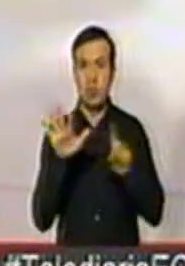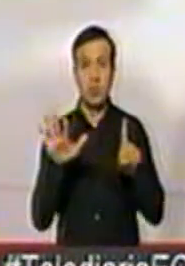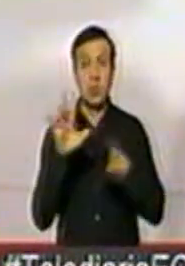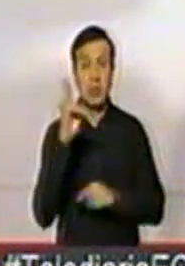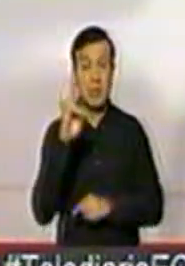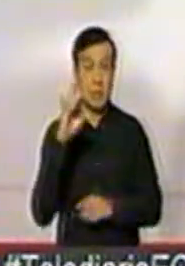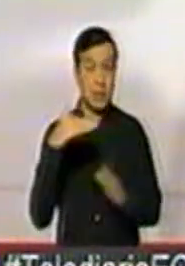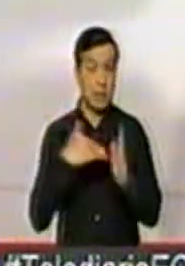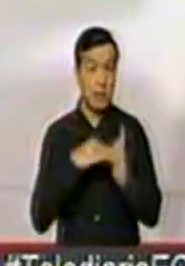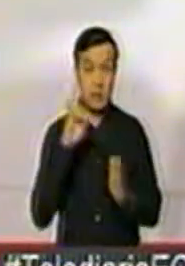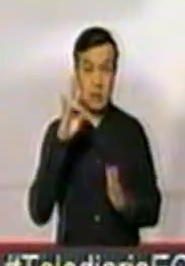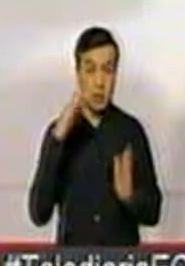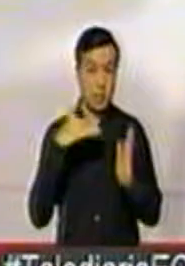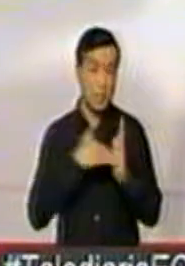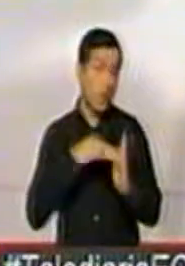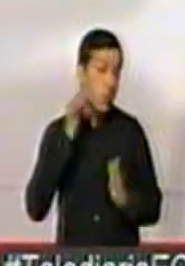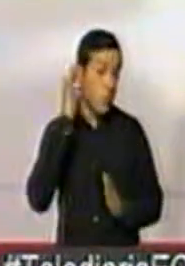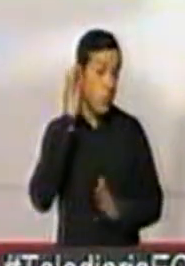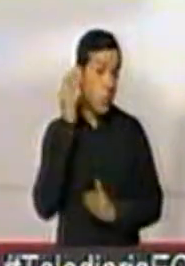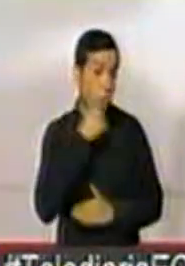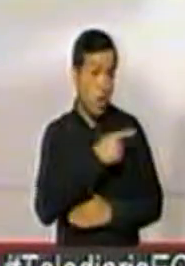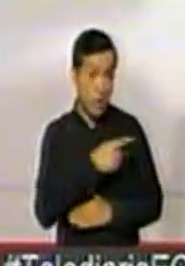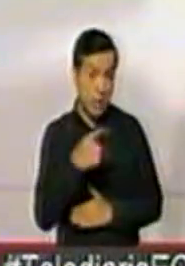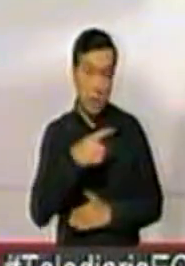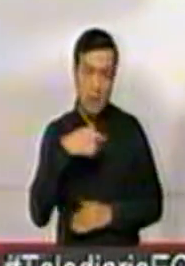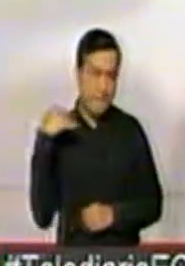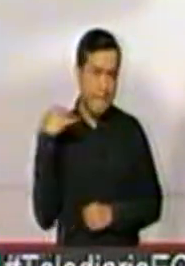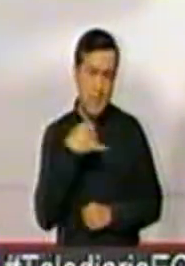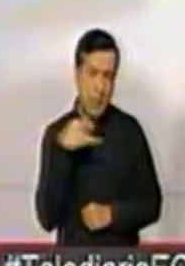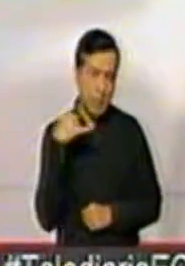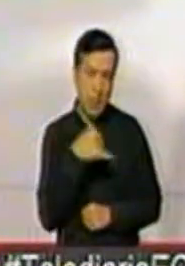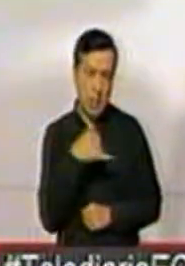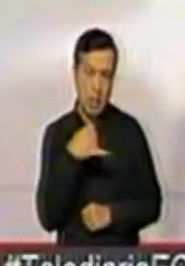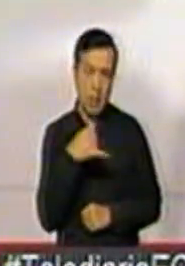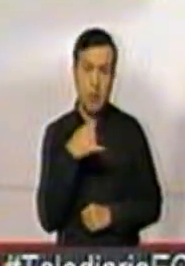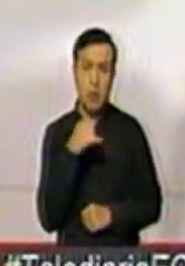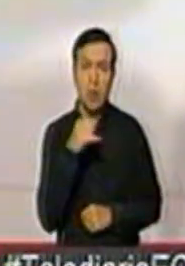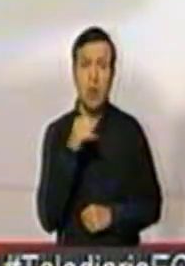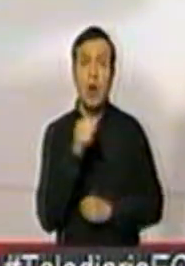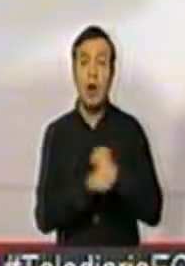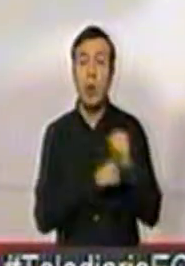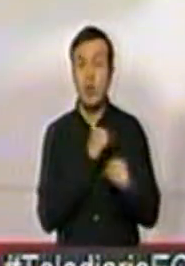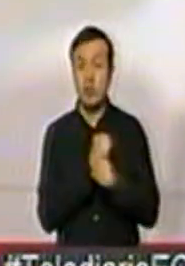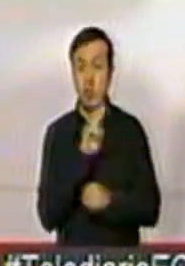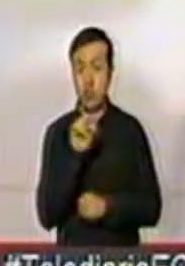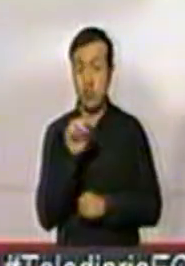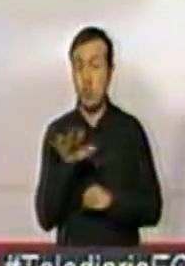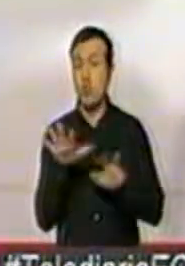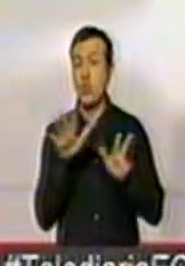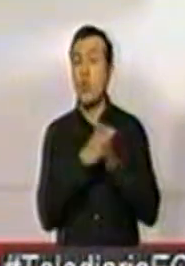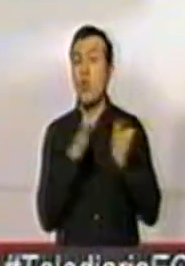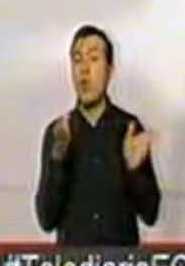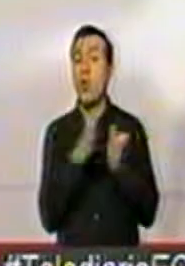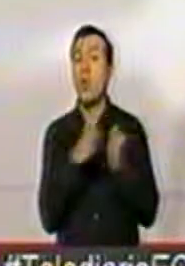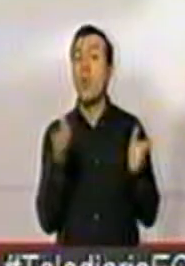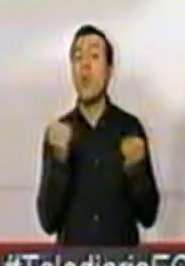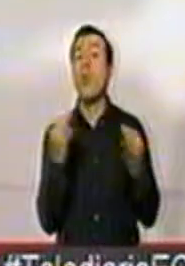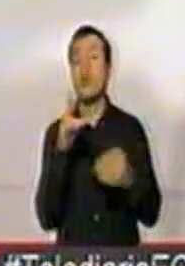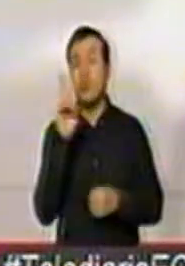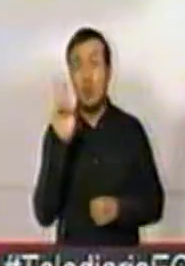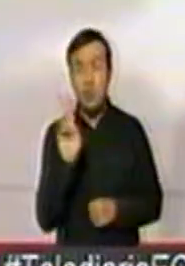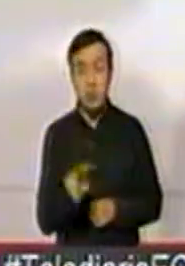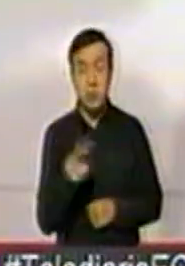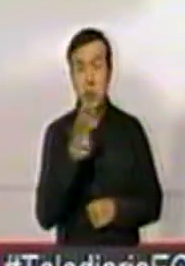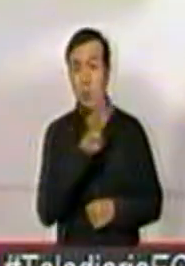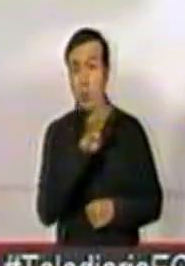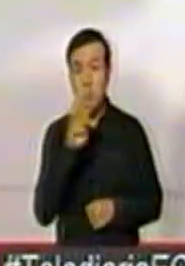o 17.000 mujeres han sido víctimas de violación. Solo en el caso del 2018, 2.400 promedios son partos